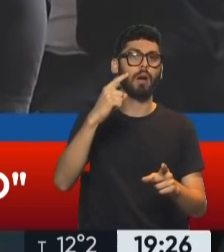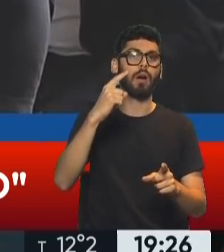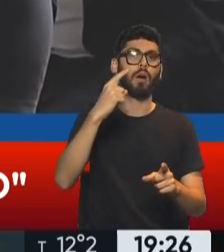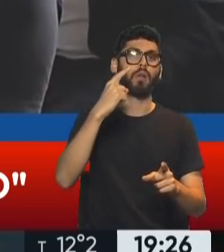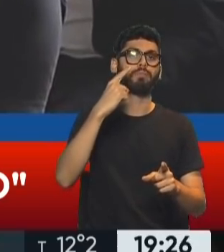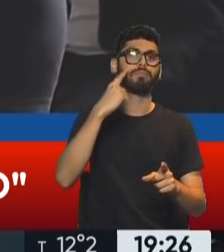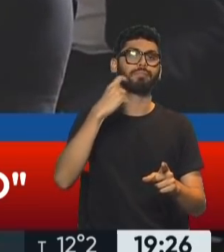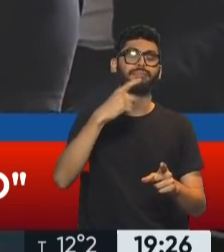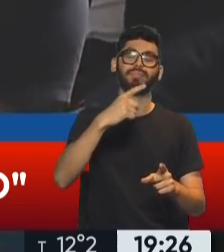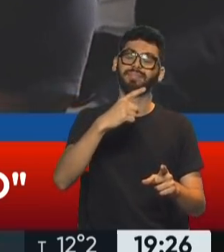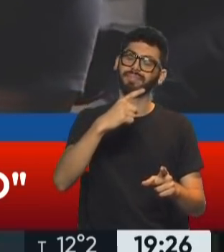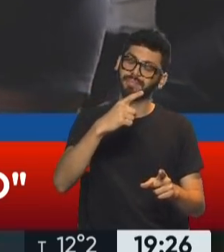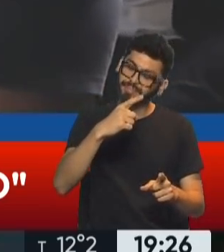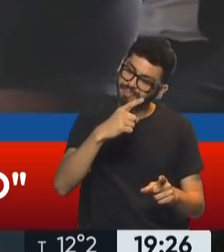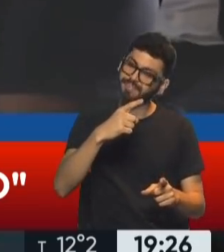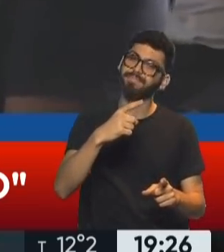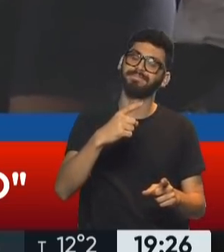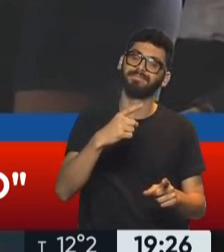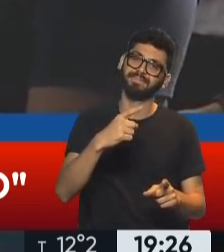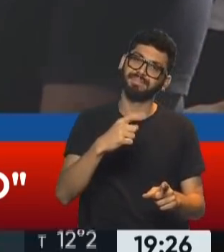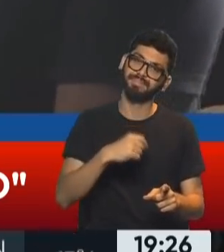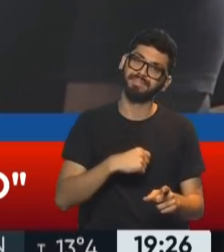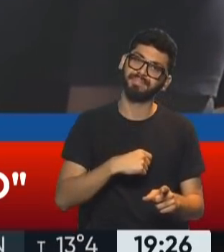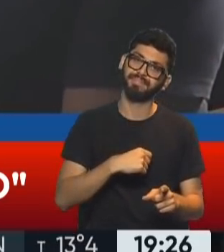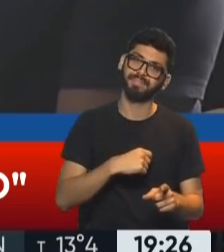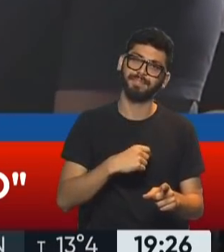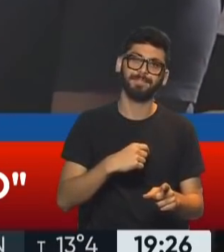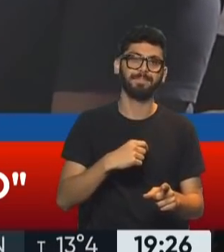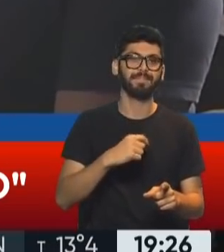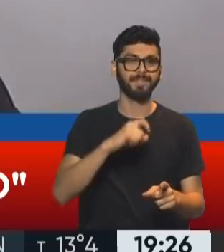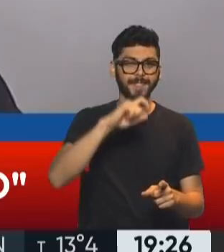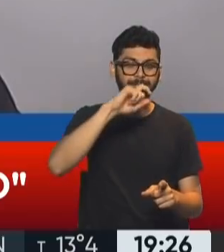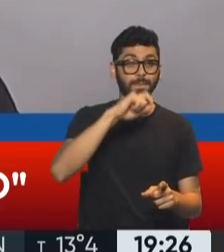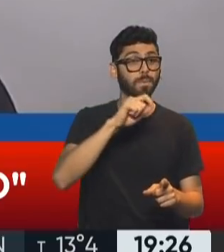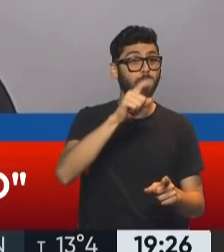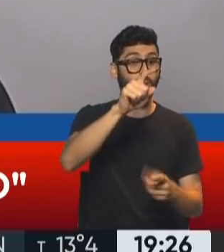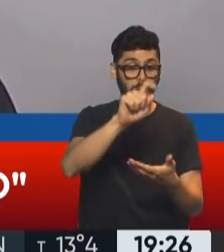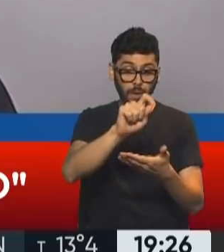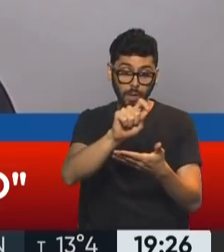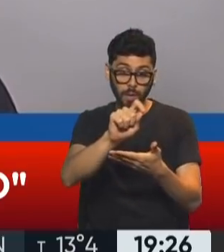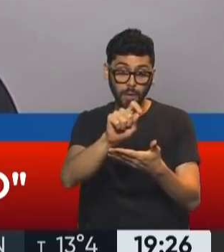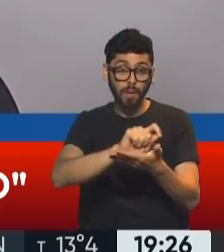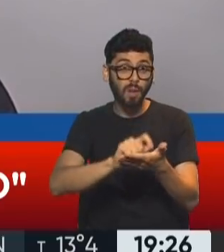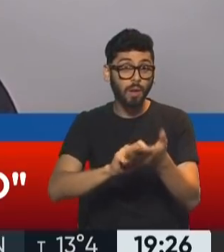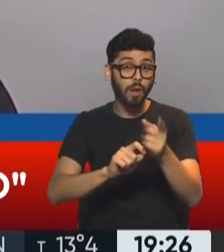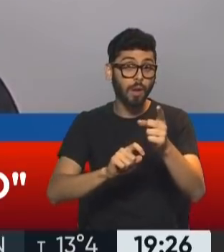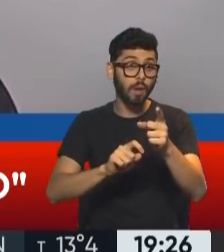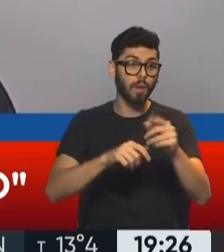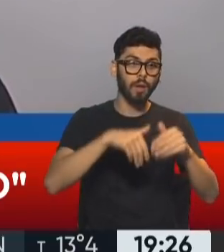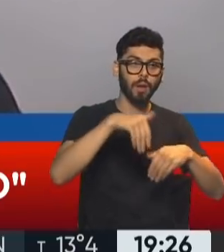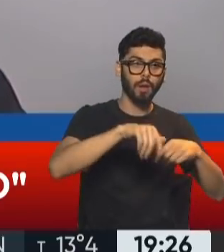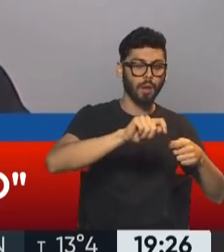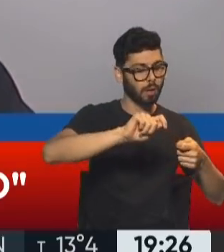No solo porque con sus dictámenes terminó fraguando un resultado y